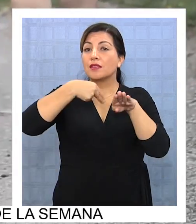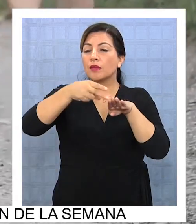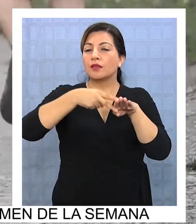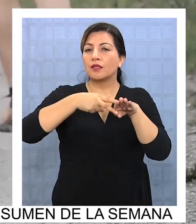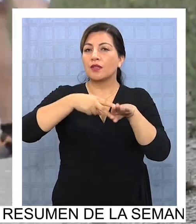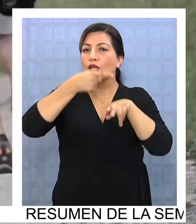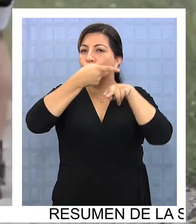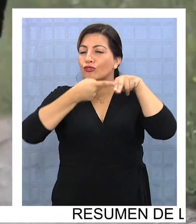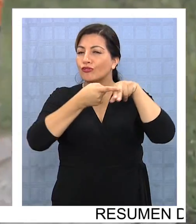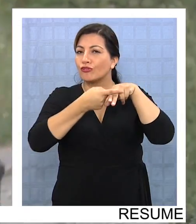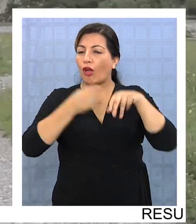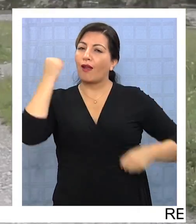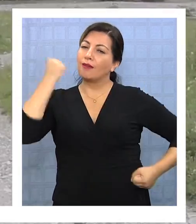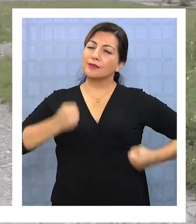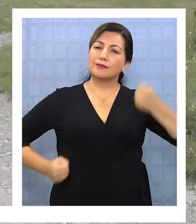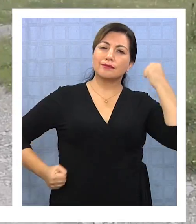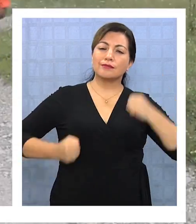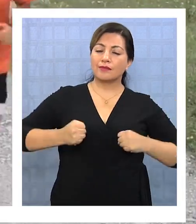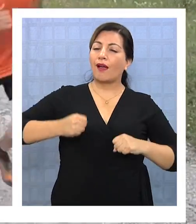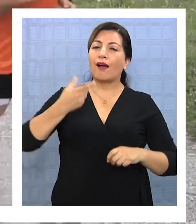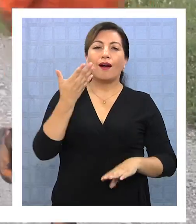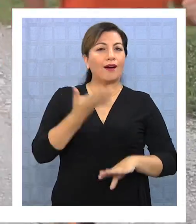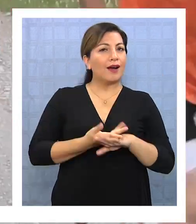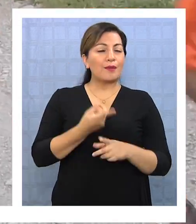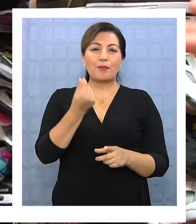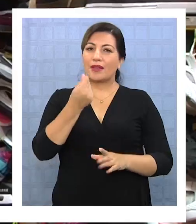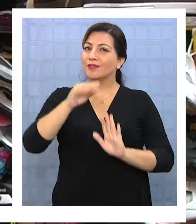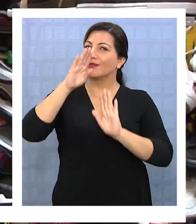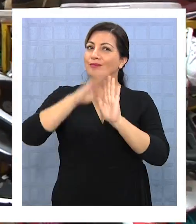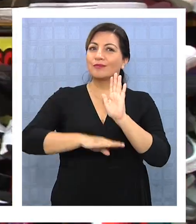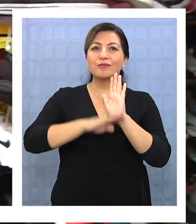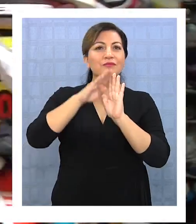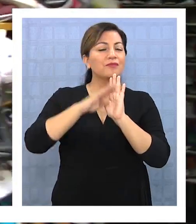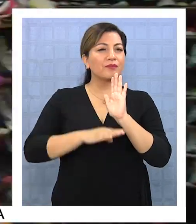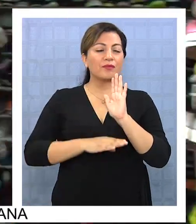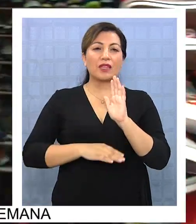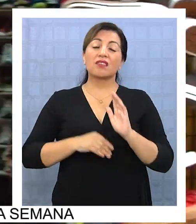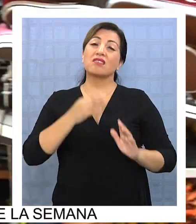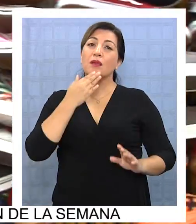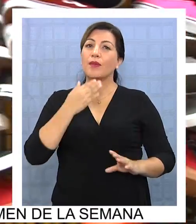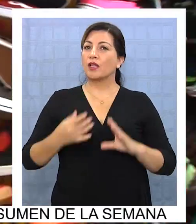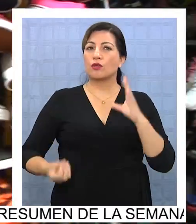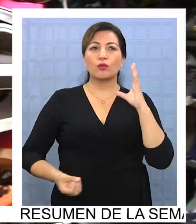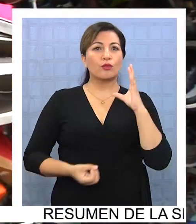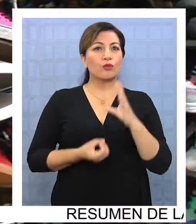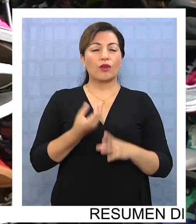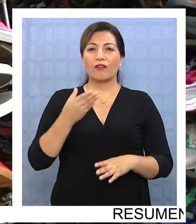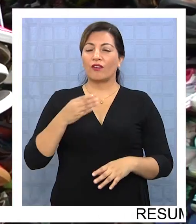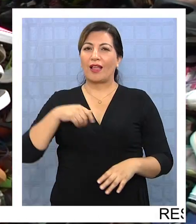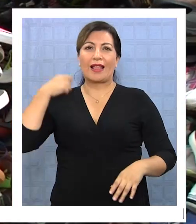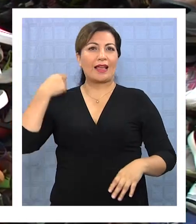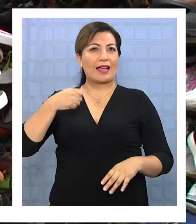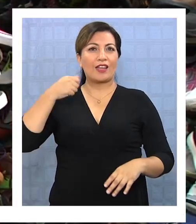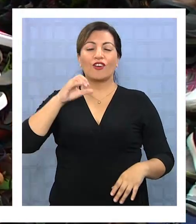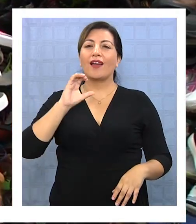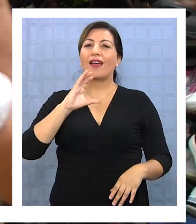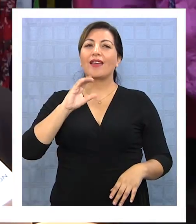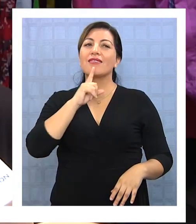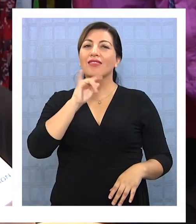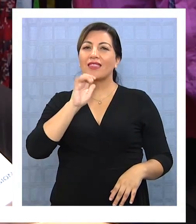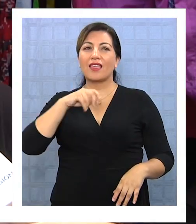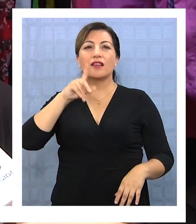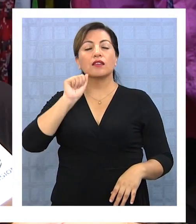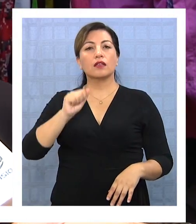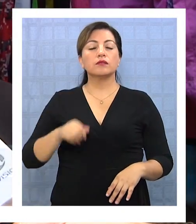las opciones también existen y los modelos están a la altura de lo más caro y nuevo de las tiendas. es que la llevan